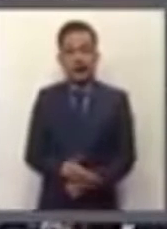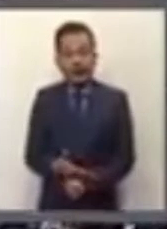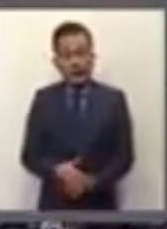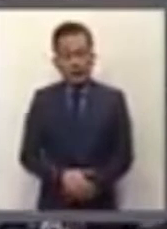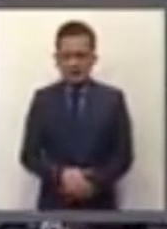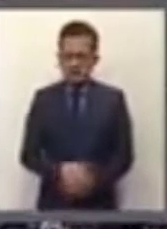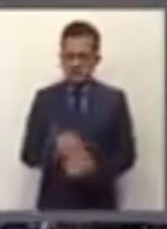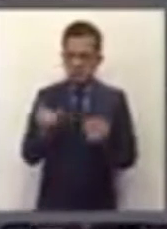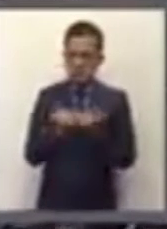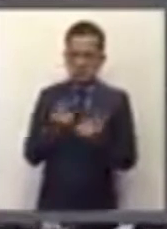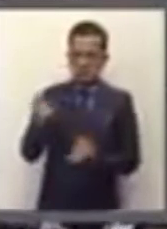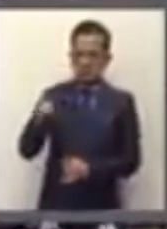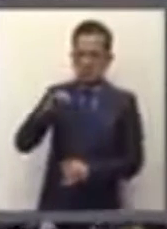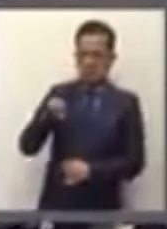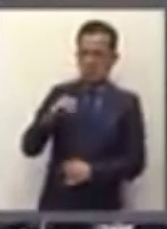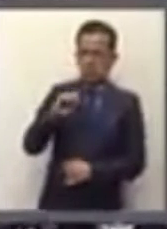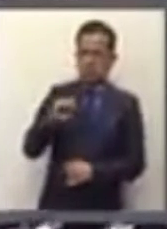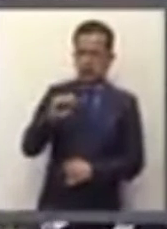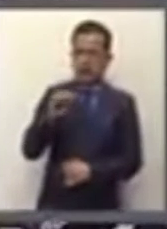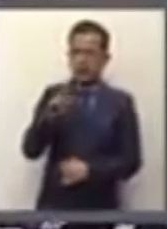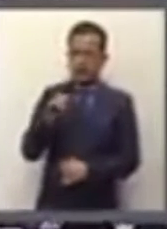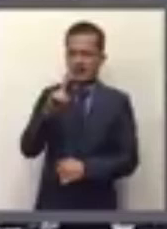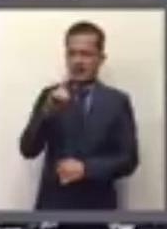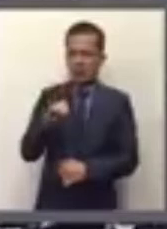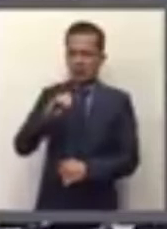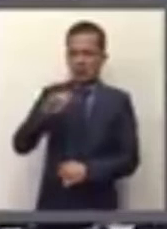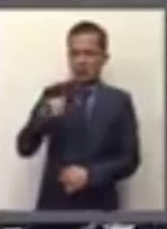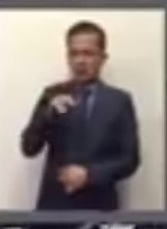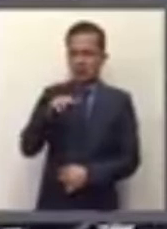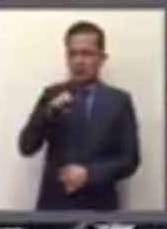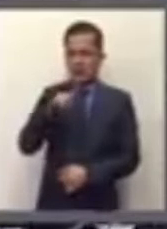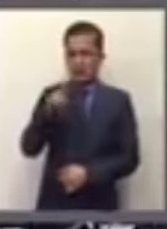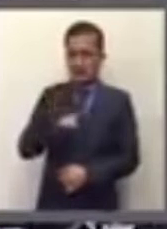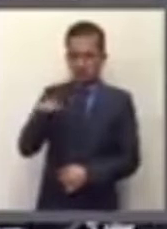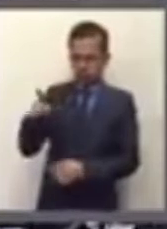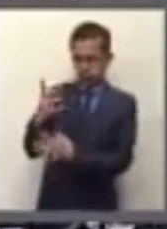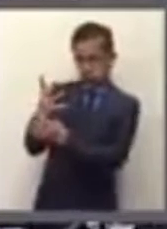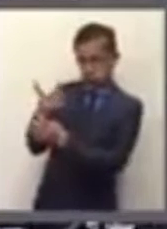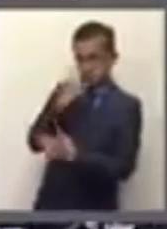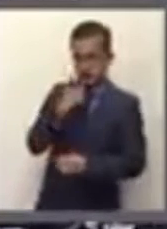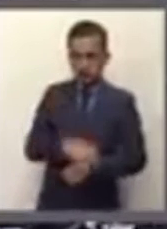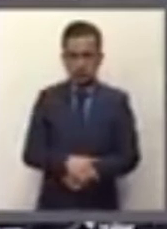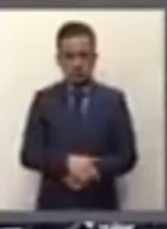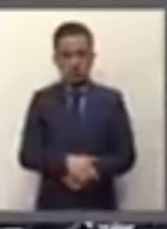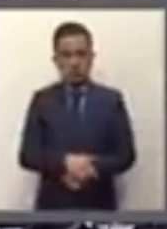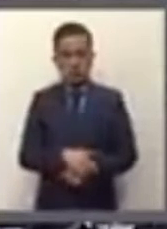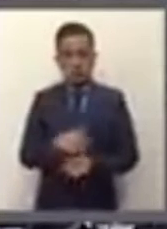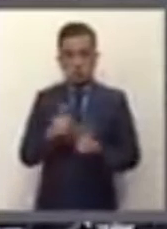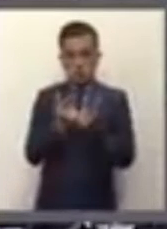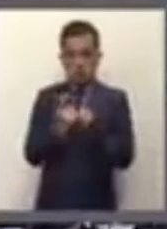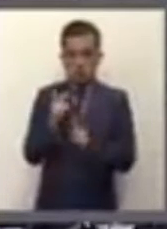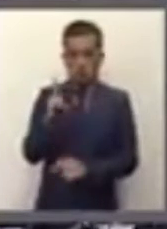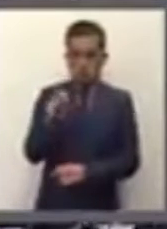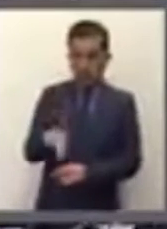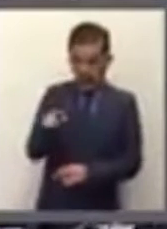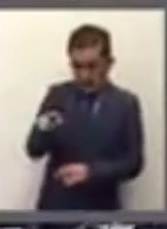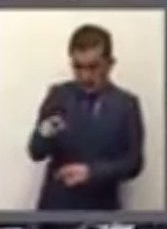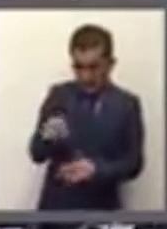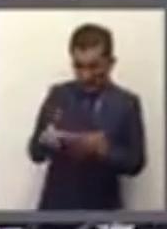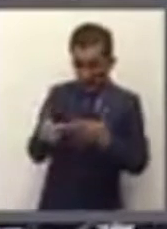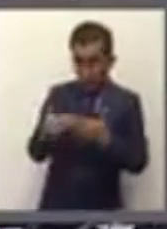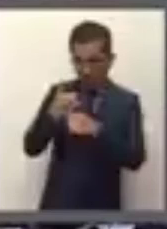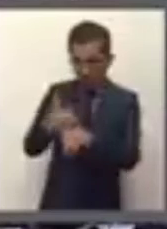Parafraseando a José Alfredo Jiménez, Acción Nacional, me alegro que ahora sufras, que llores